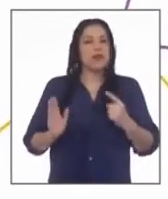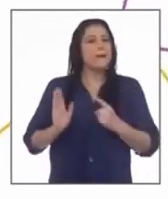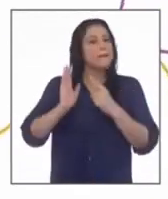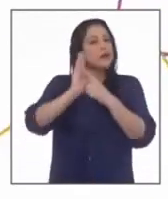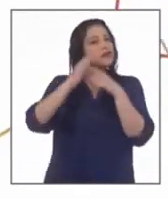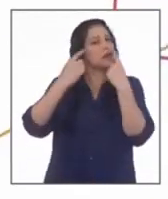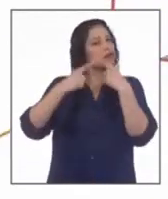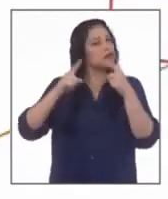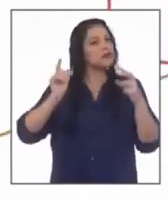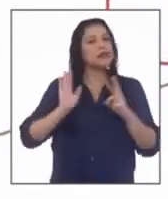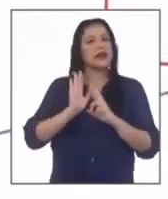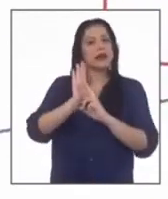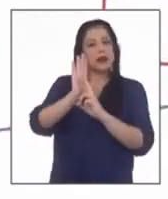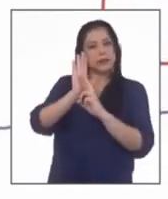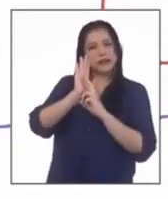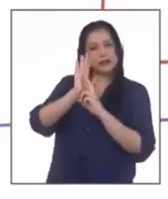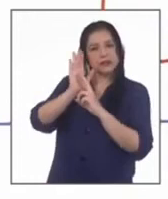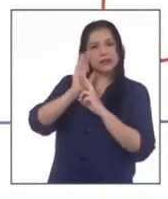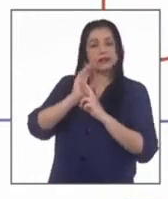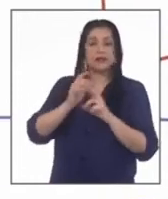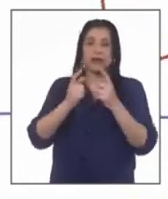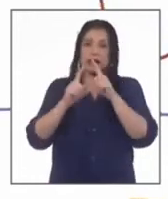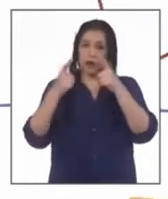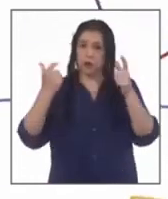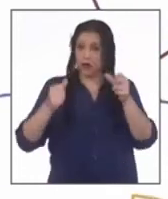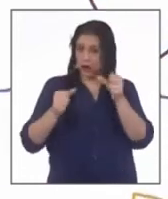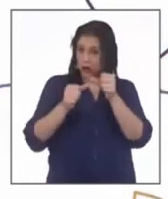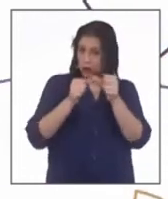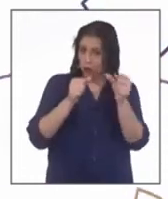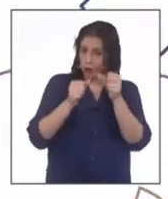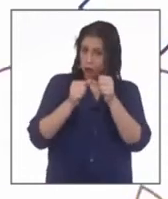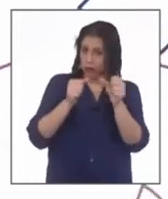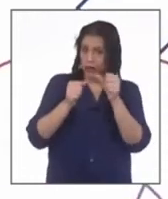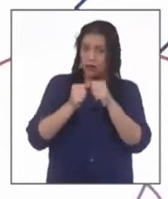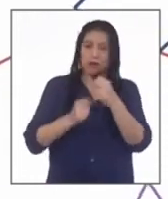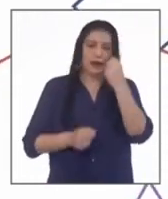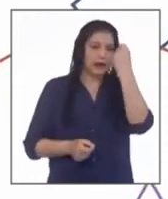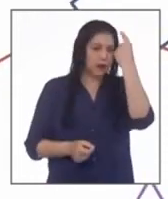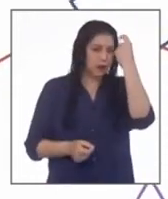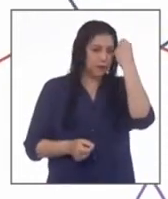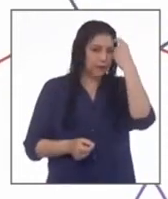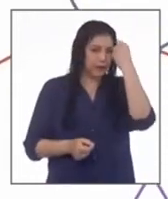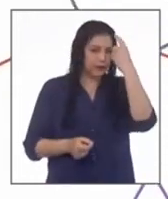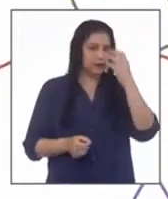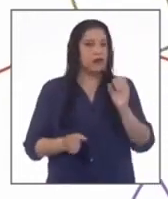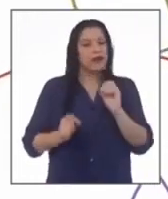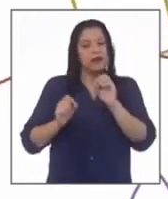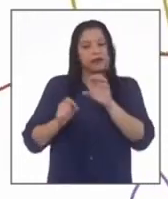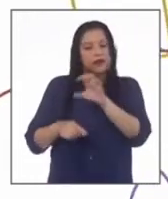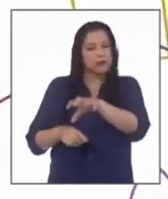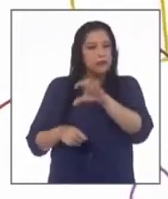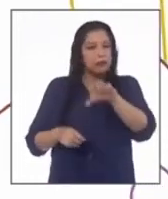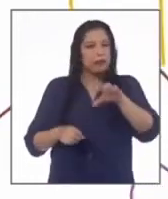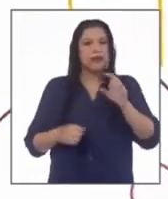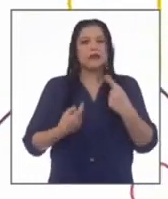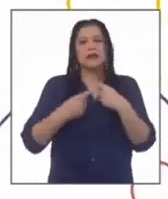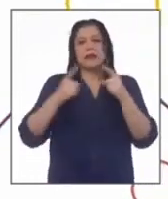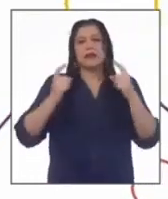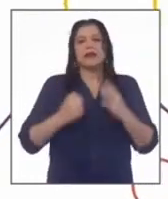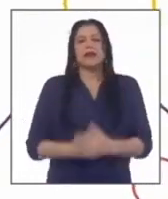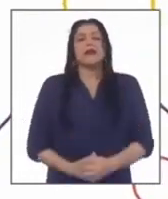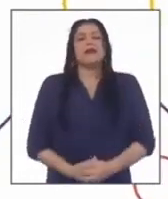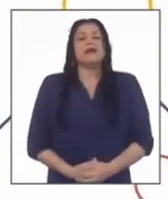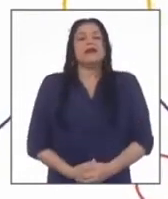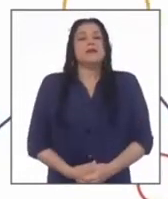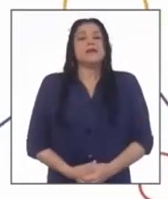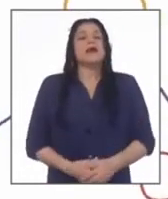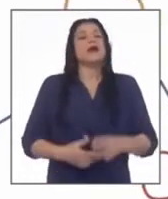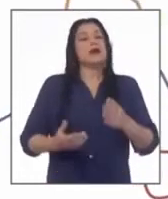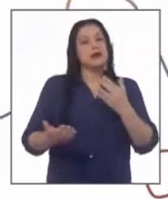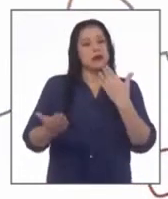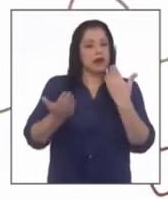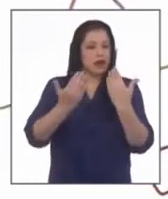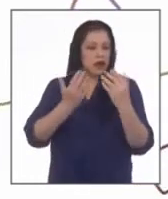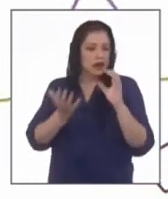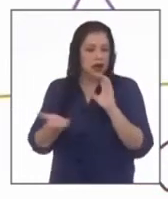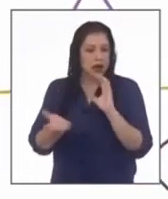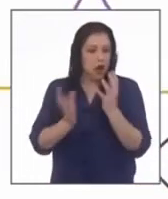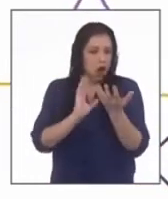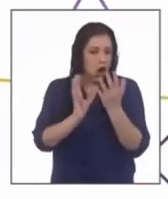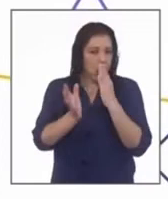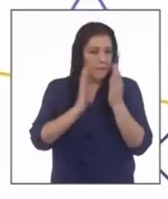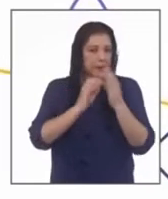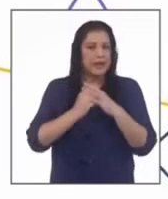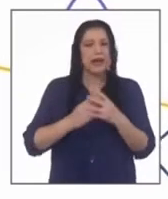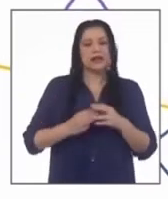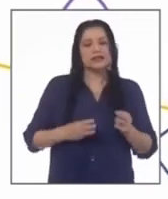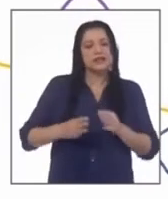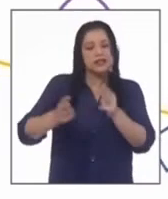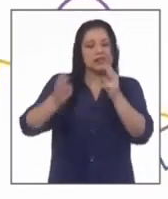Expresa con diversas representaciones y lenguaje numérico la comprensión de la clasificación de los intervalos. Combina y adapta estrategias